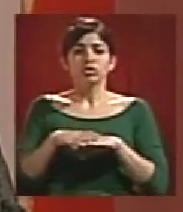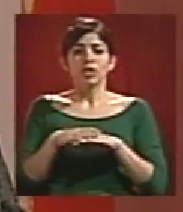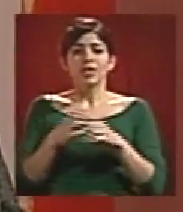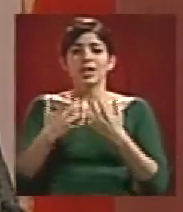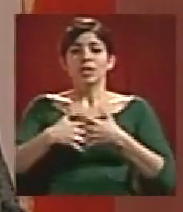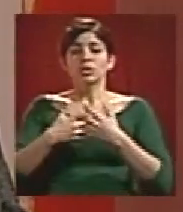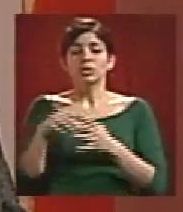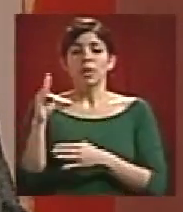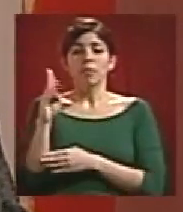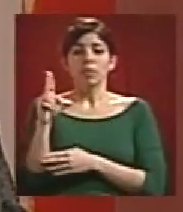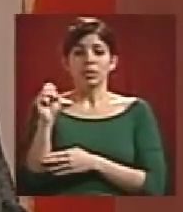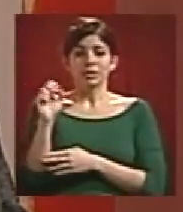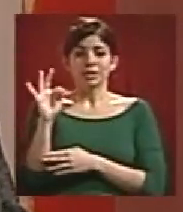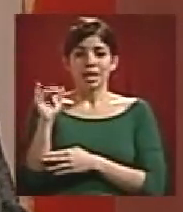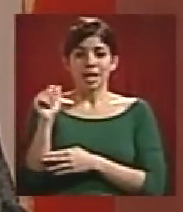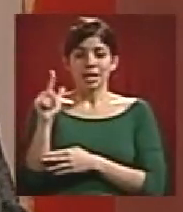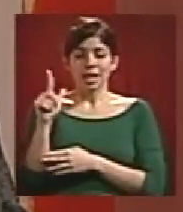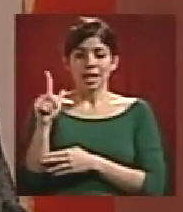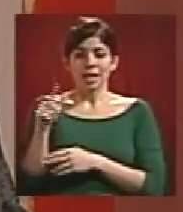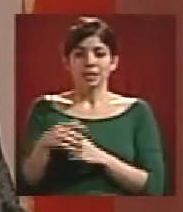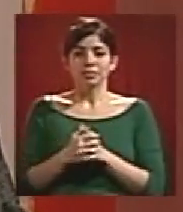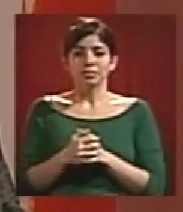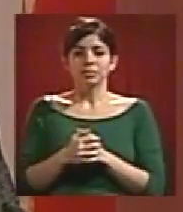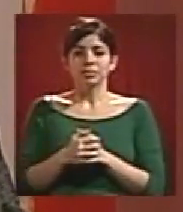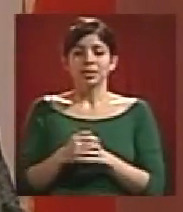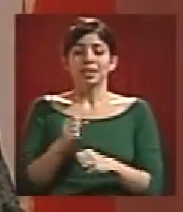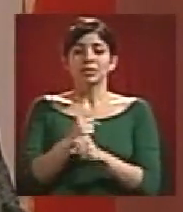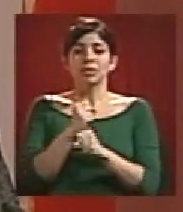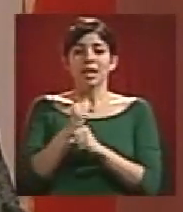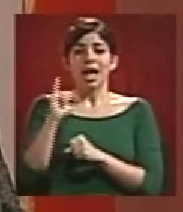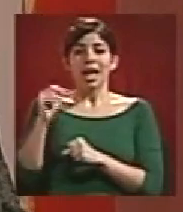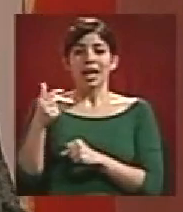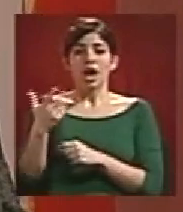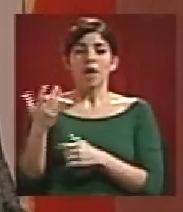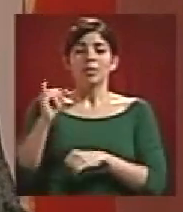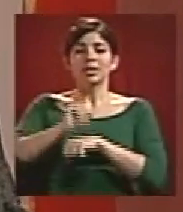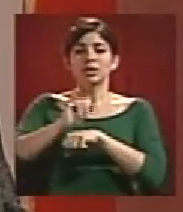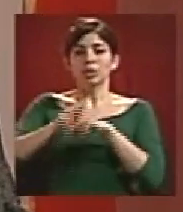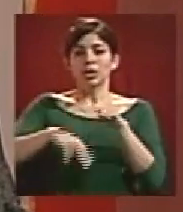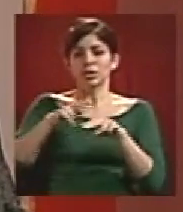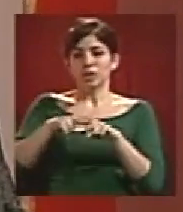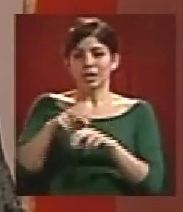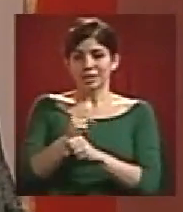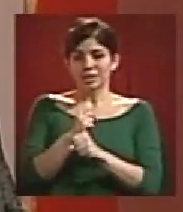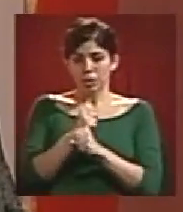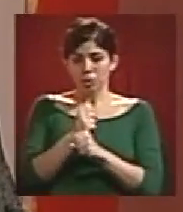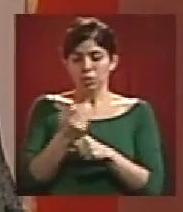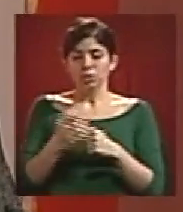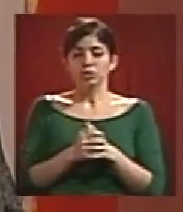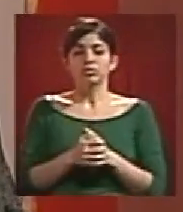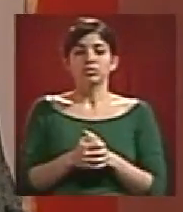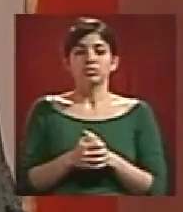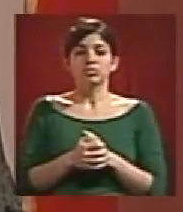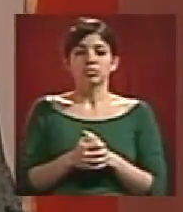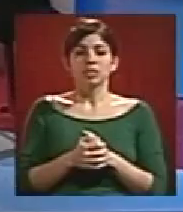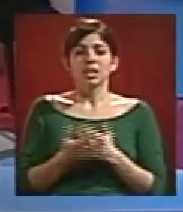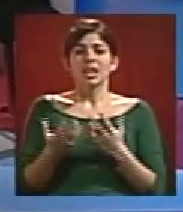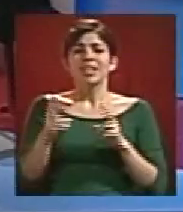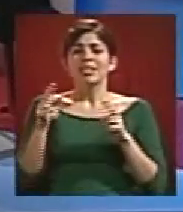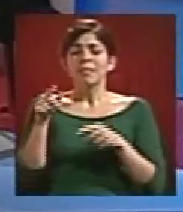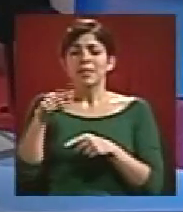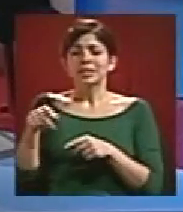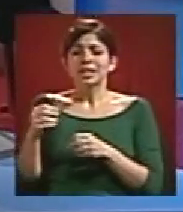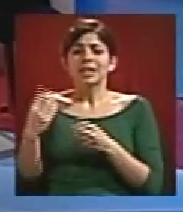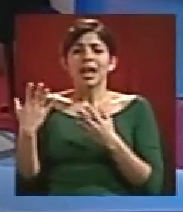industria bursátil, el tema de la aseguradora AIG con el Instituto Nacional de Seguros. Entonces ahí el tema es, bueno, ¿qué tan